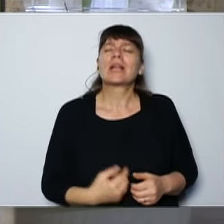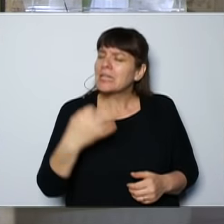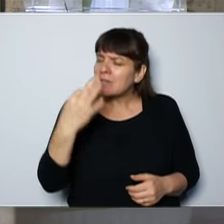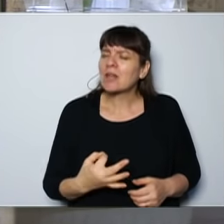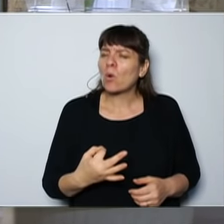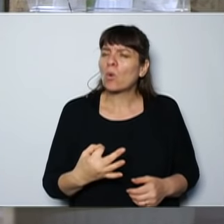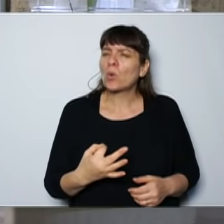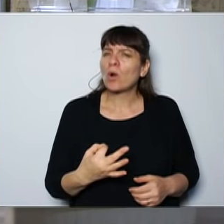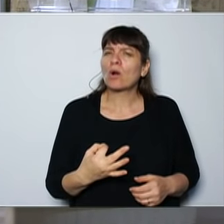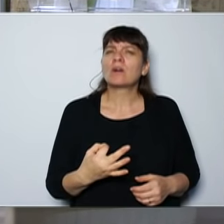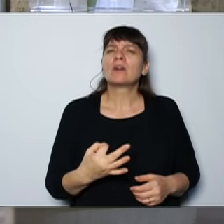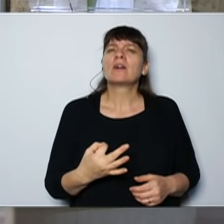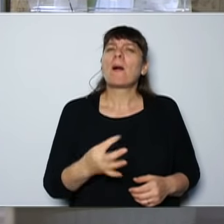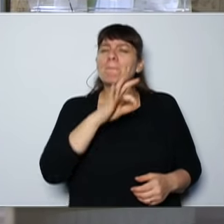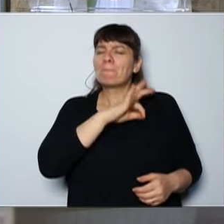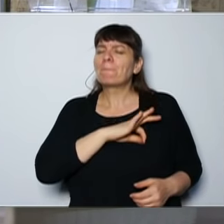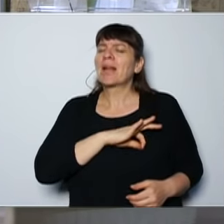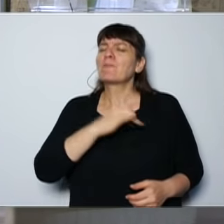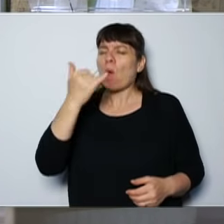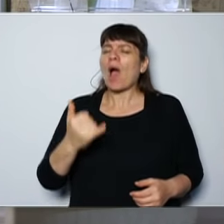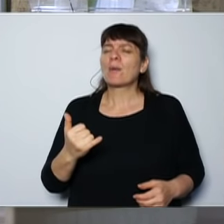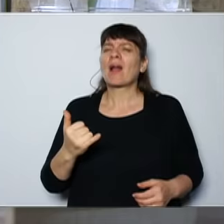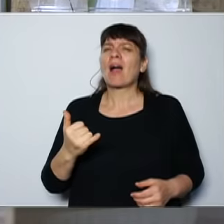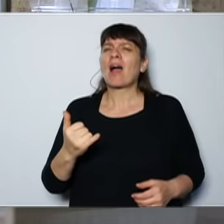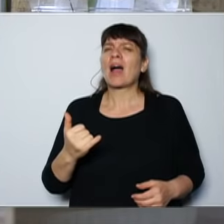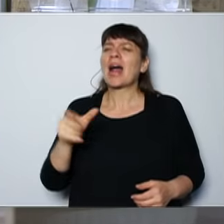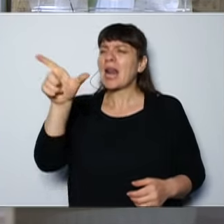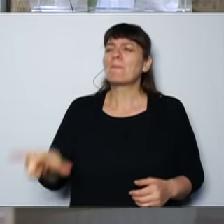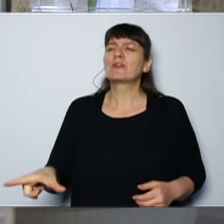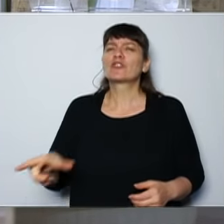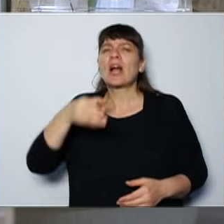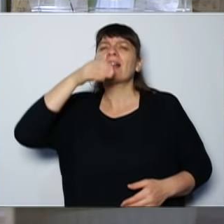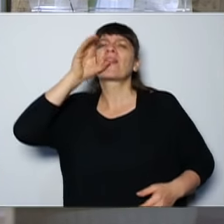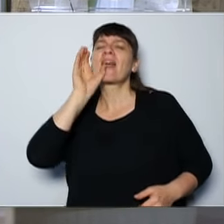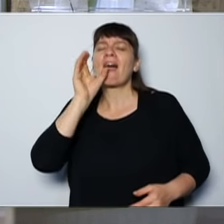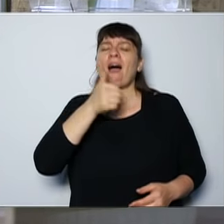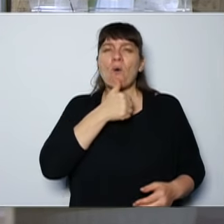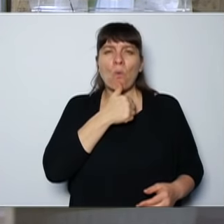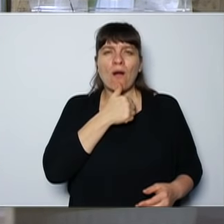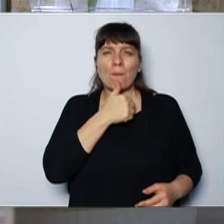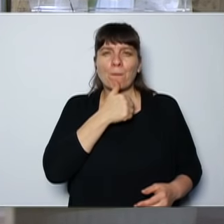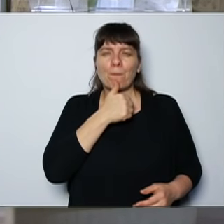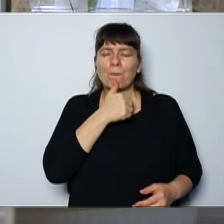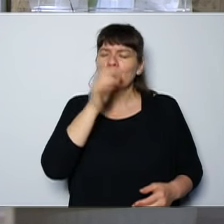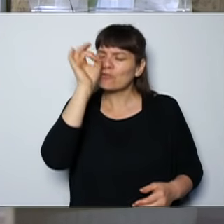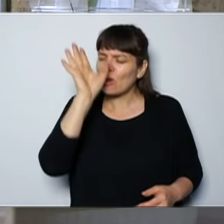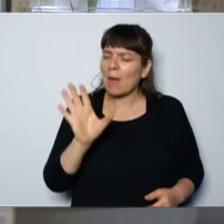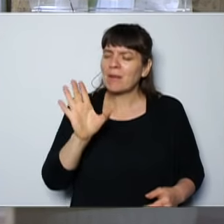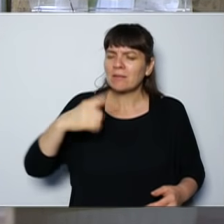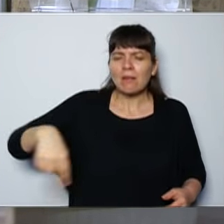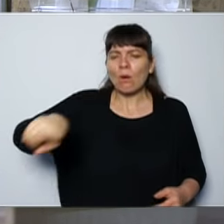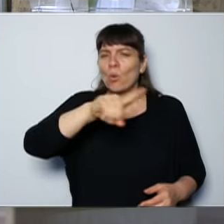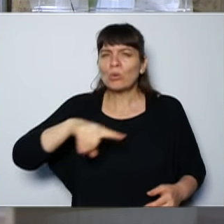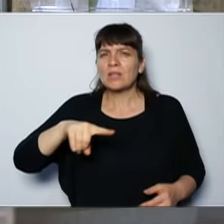Les aseguro que no va a quedar sin recompensa el que les dé de beber un vaso de agua por el solo hecho de